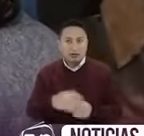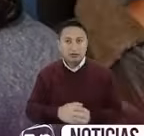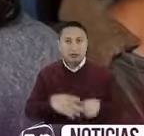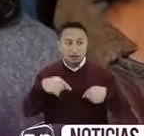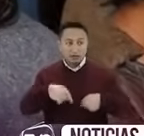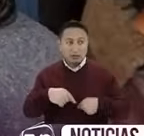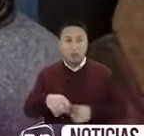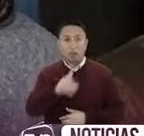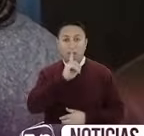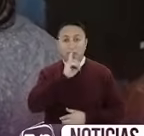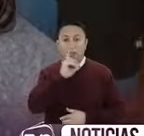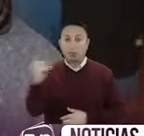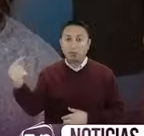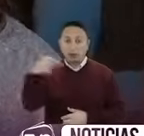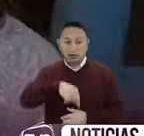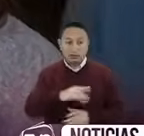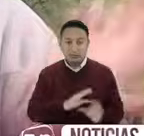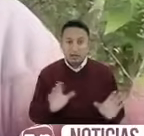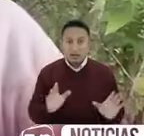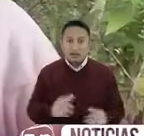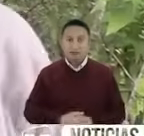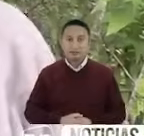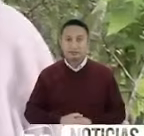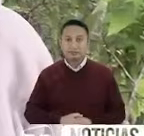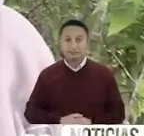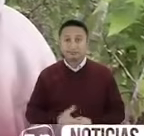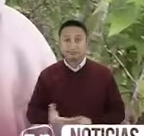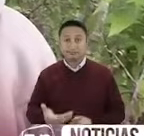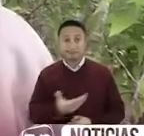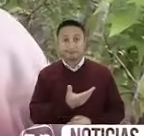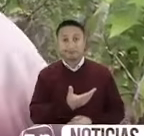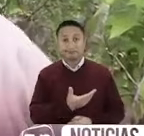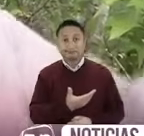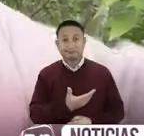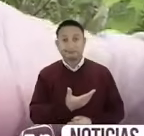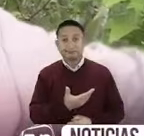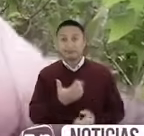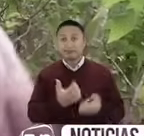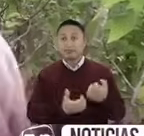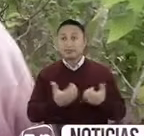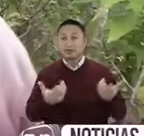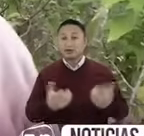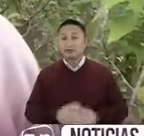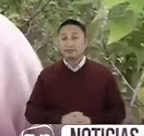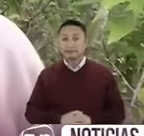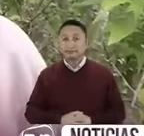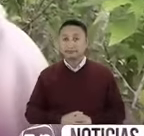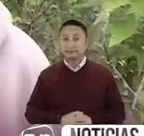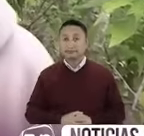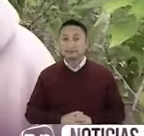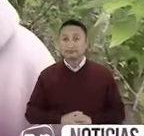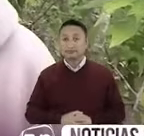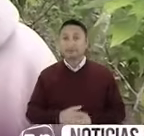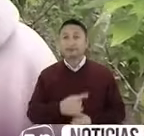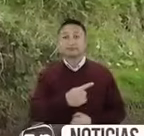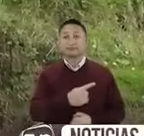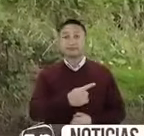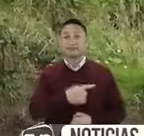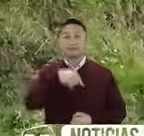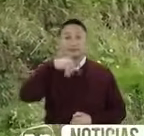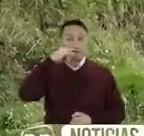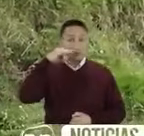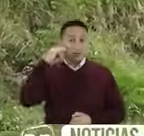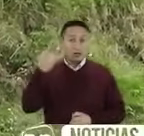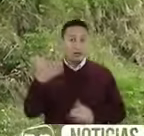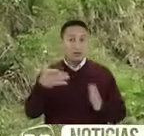vinieron a hacer daño a nadie. Vea lo que se pasó, el desenlace fatal. Tengo las nenas muertas. Con cámaras de José